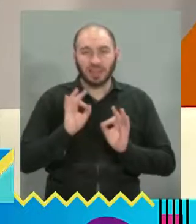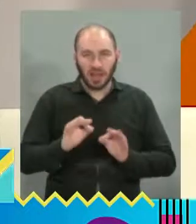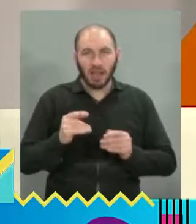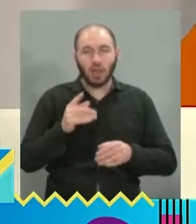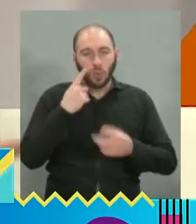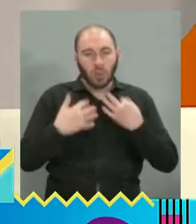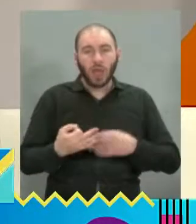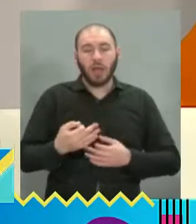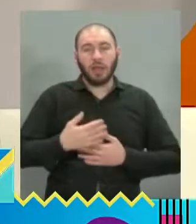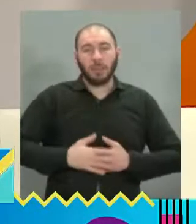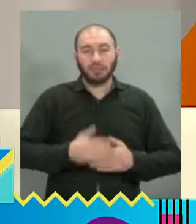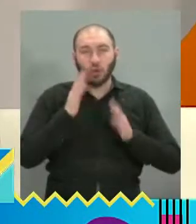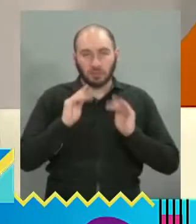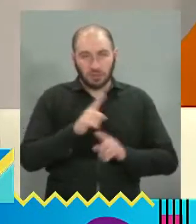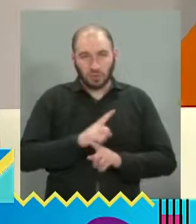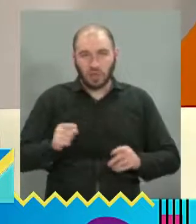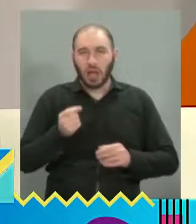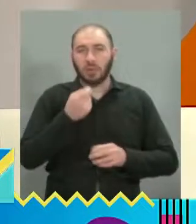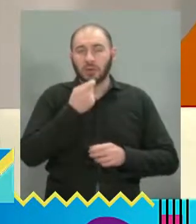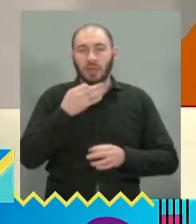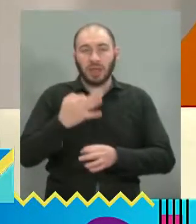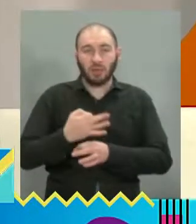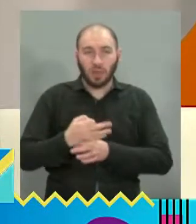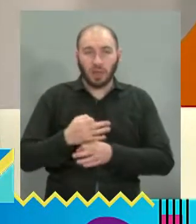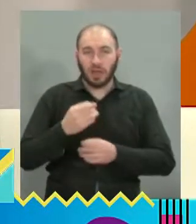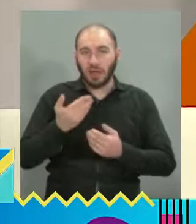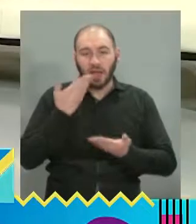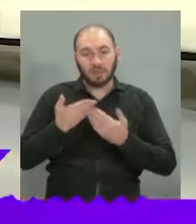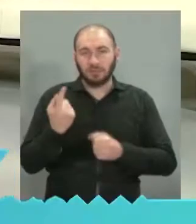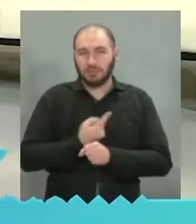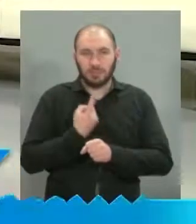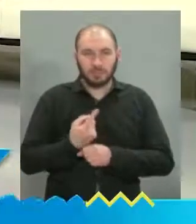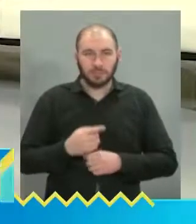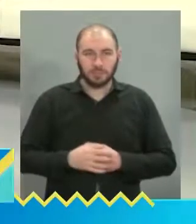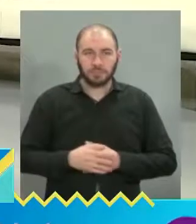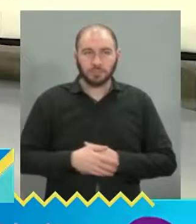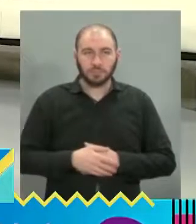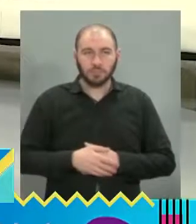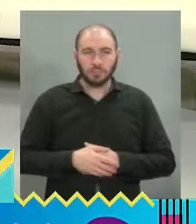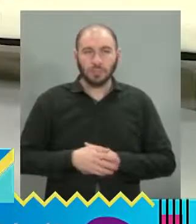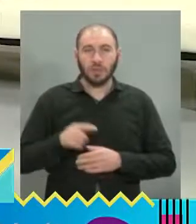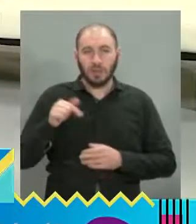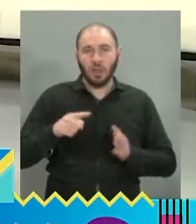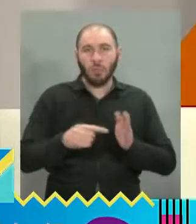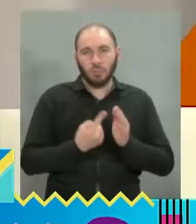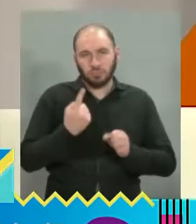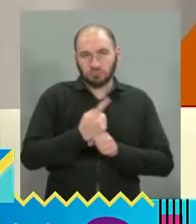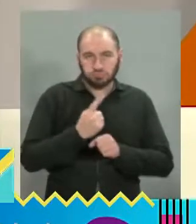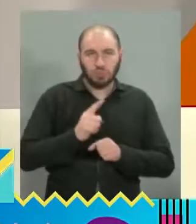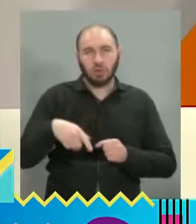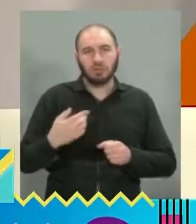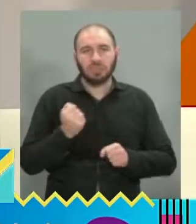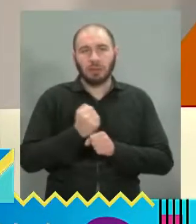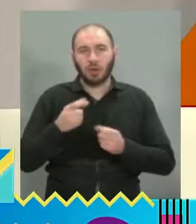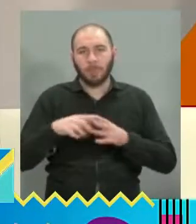prevención de embarazo adolescente, tal vez en una escuela, y no poderla dar. O sea, ese tal vez es el punto número uno. El trabajo con